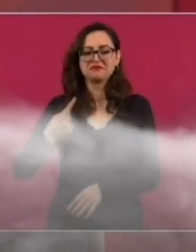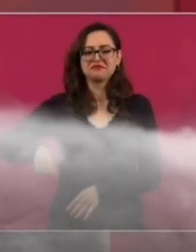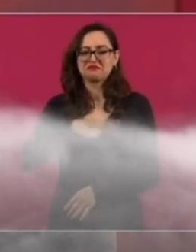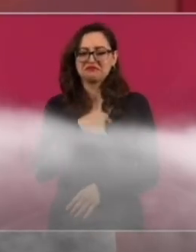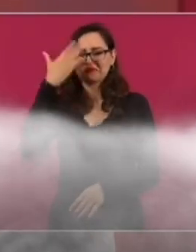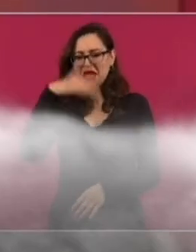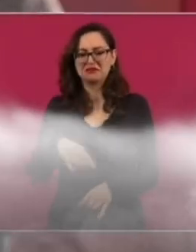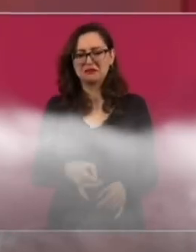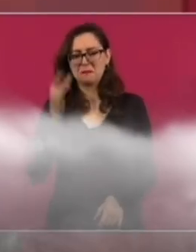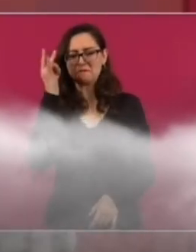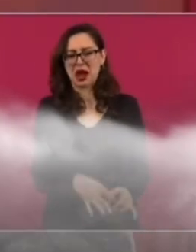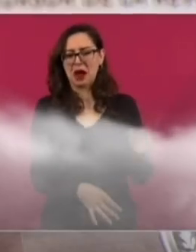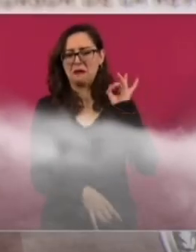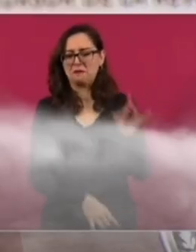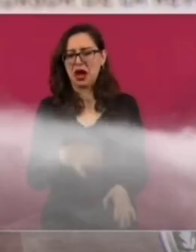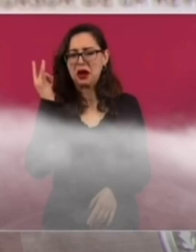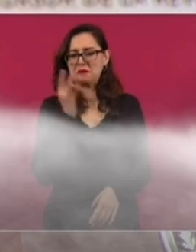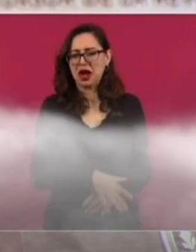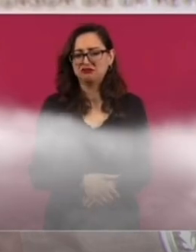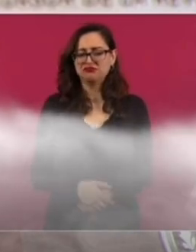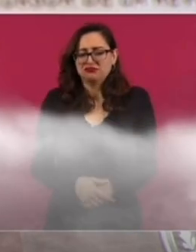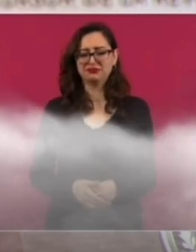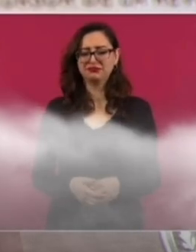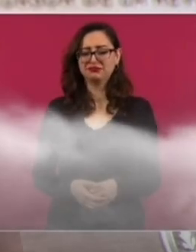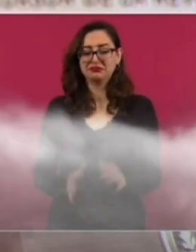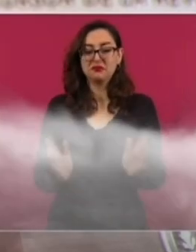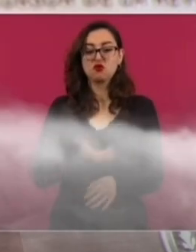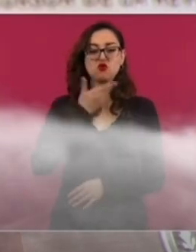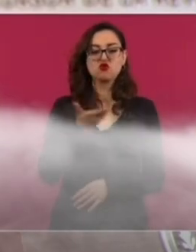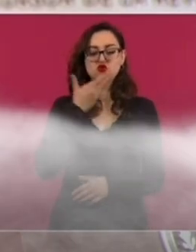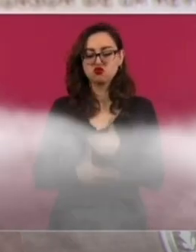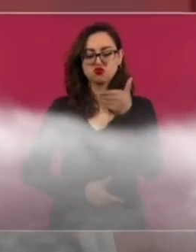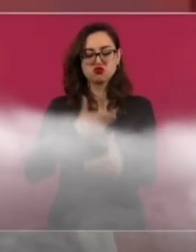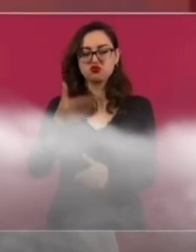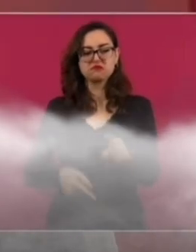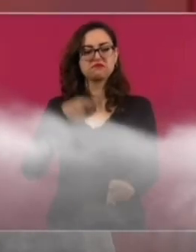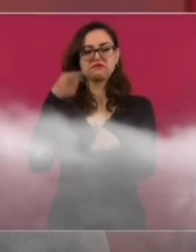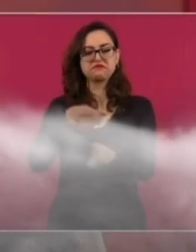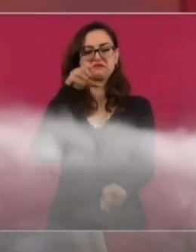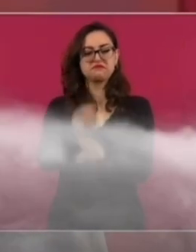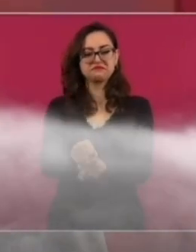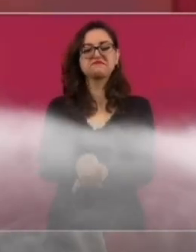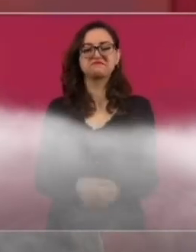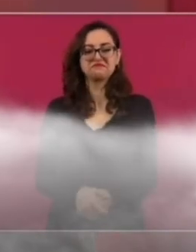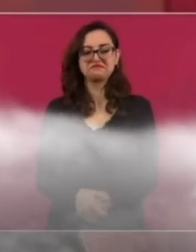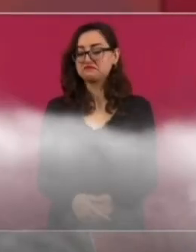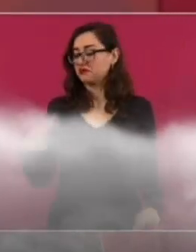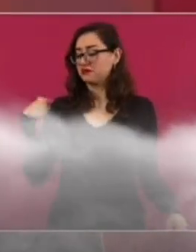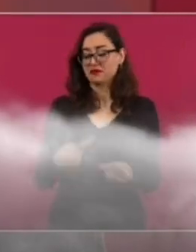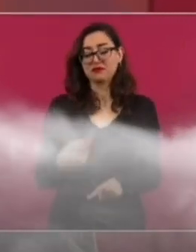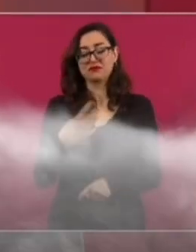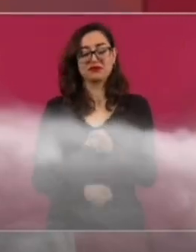brincamos, y luego otro y lo brincamos. Y siempre llegamos a la meta. Y ahora vamos a llegar a la meta. Nos han puesto